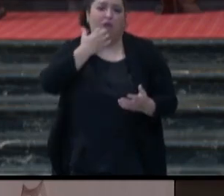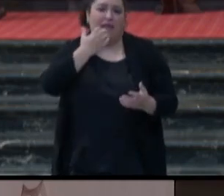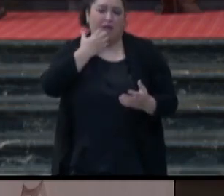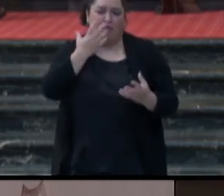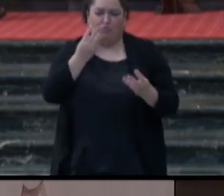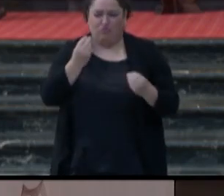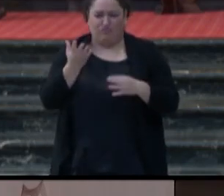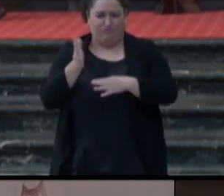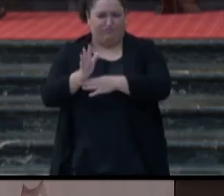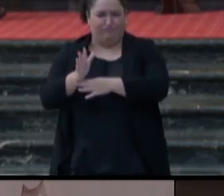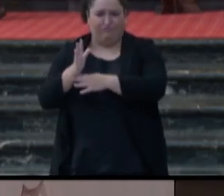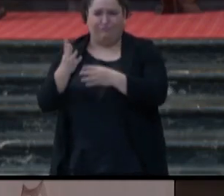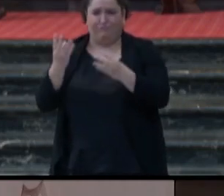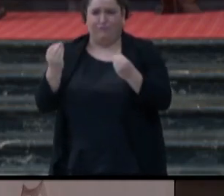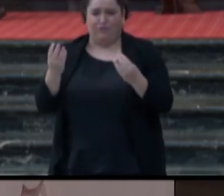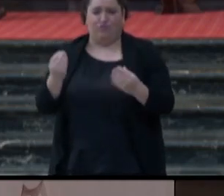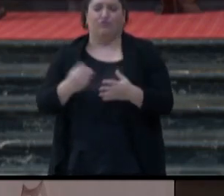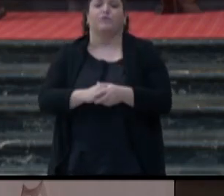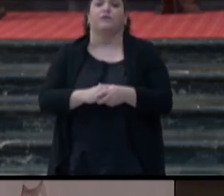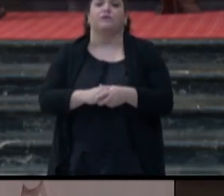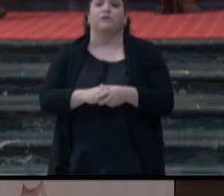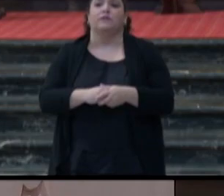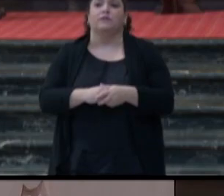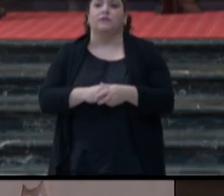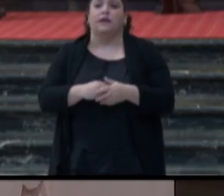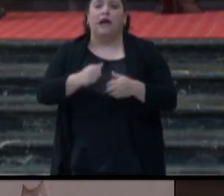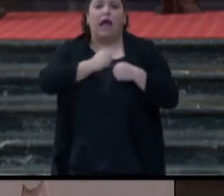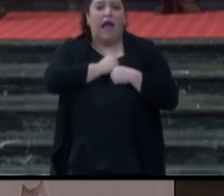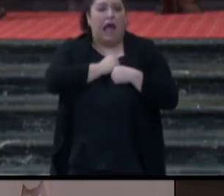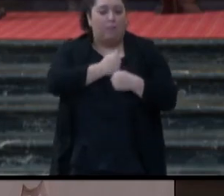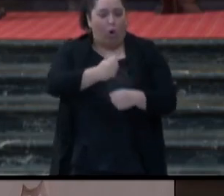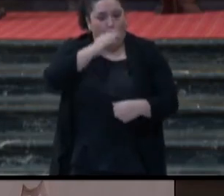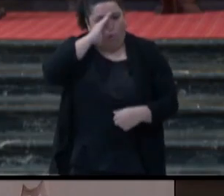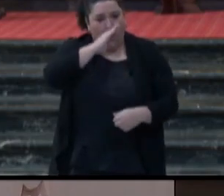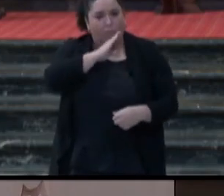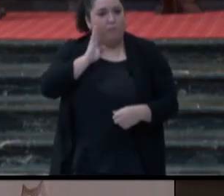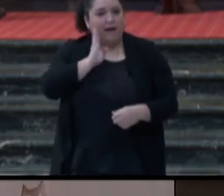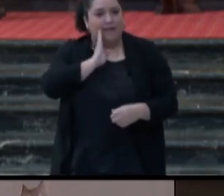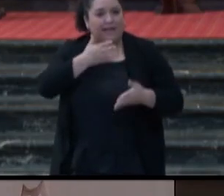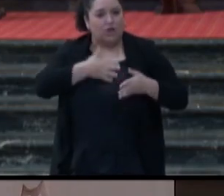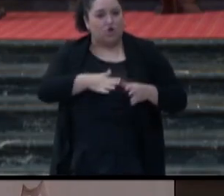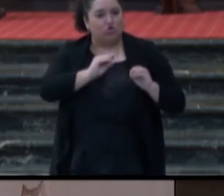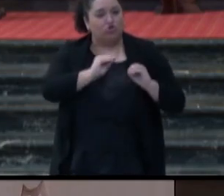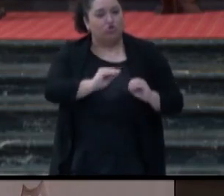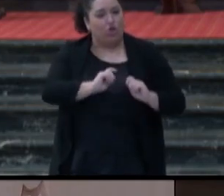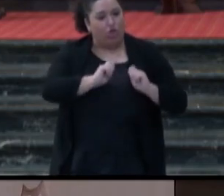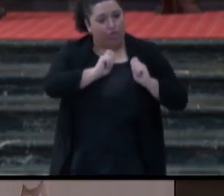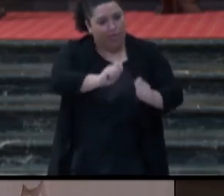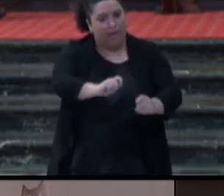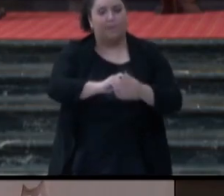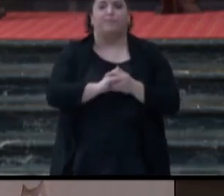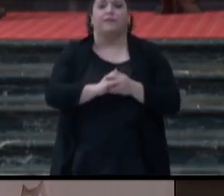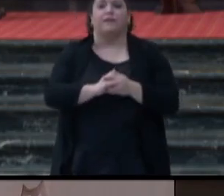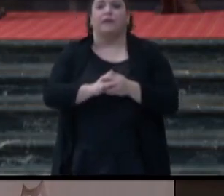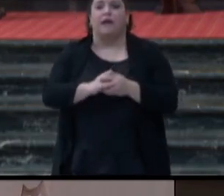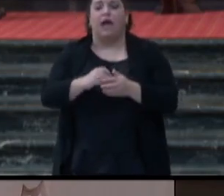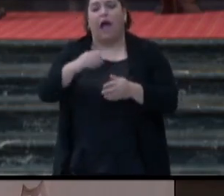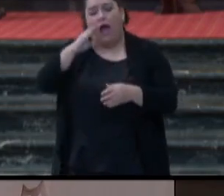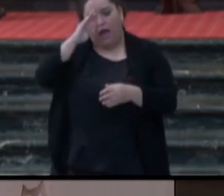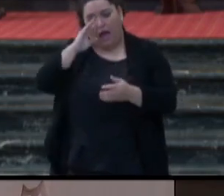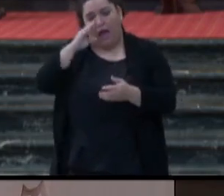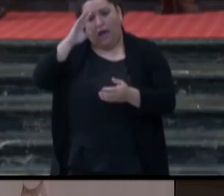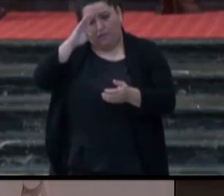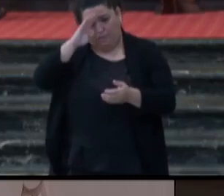muchos a nuestro alcance en el amor de los padres a los hijos en el amor de los esposos